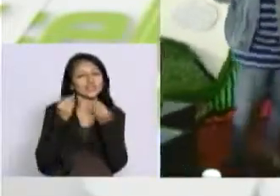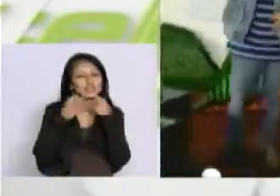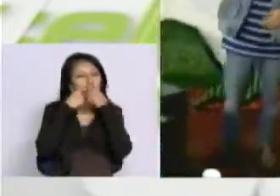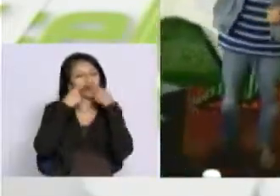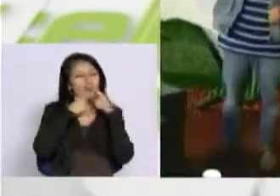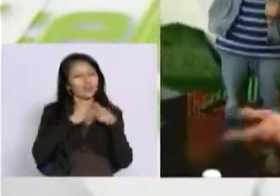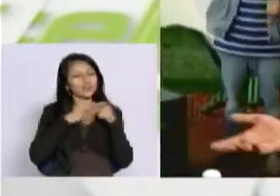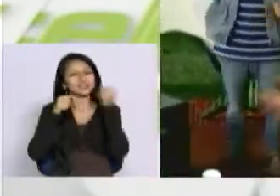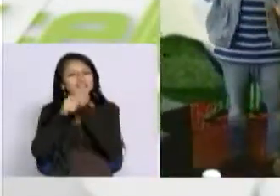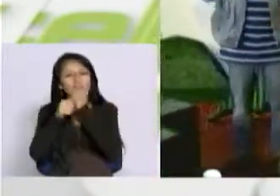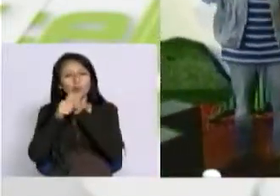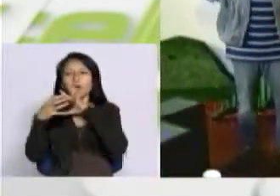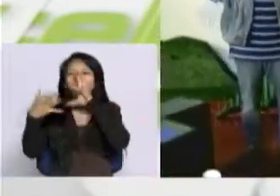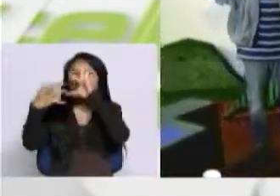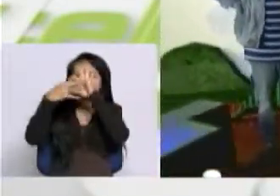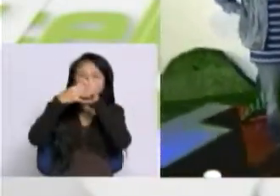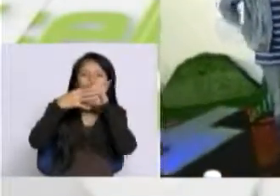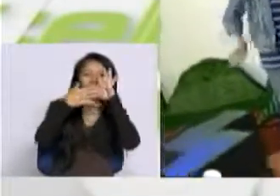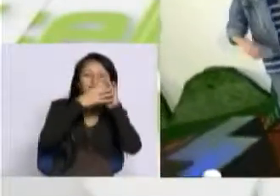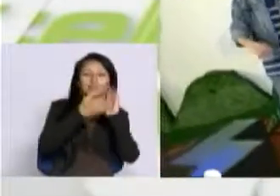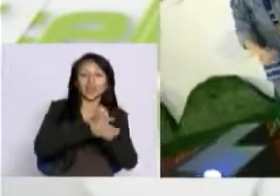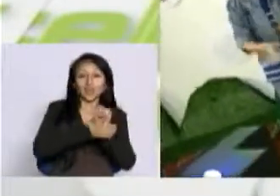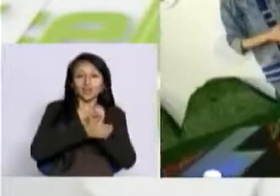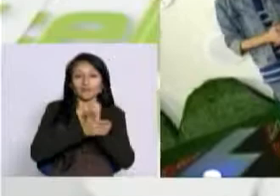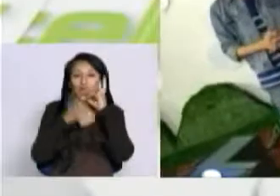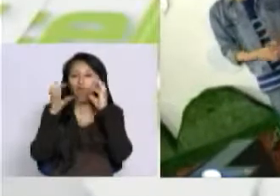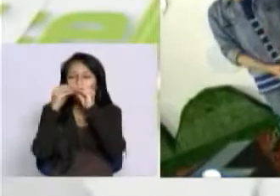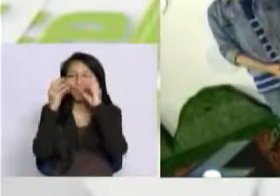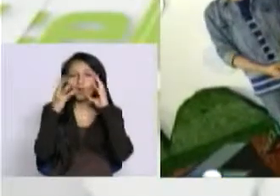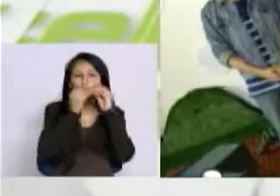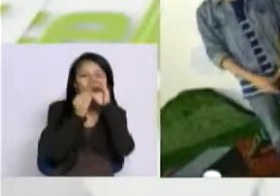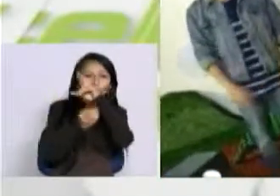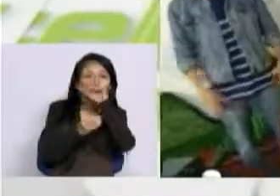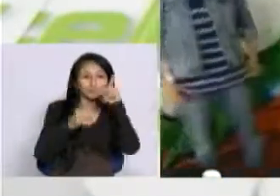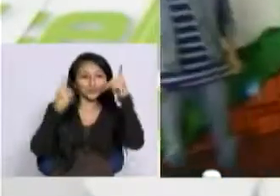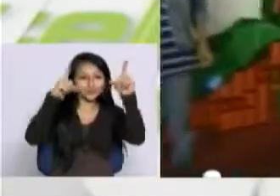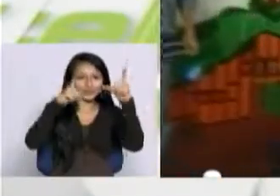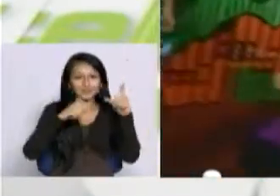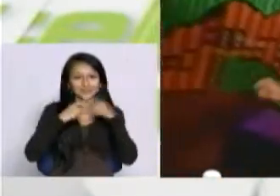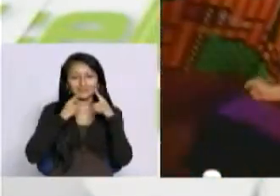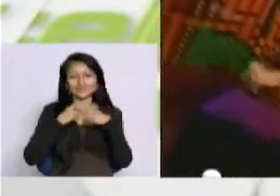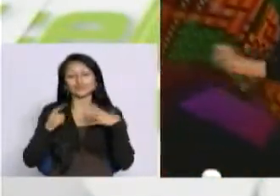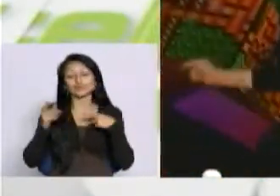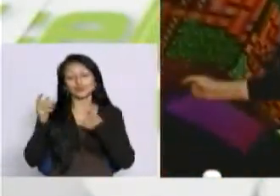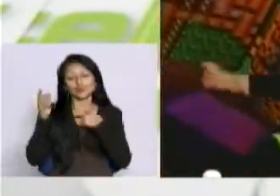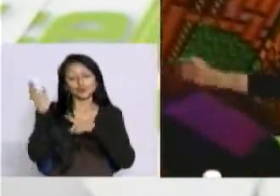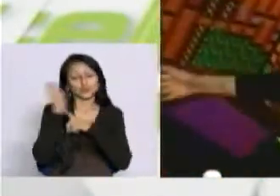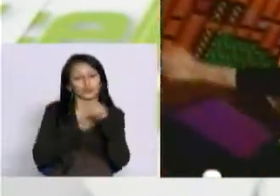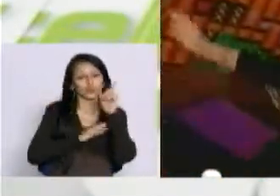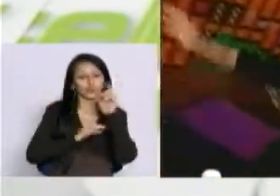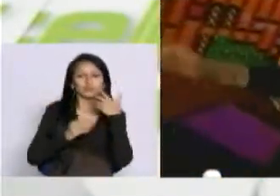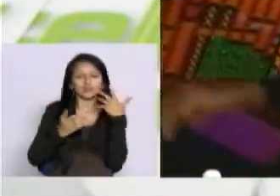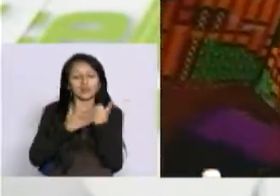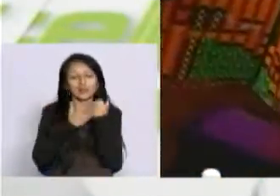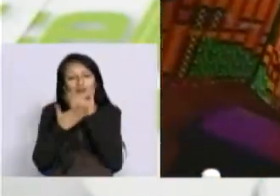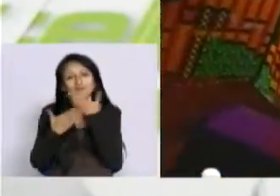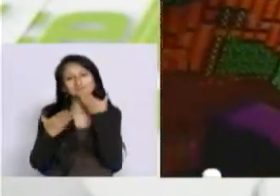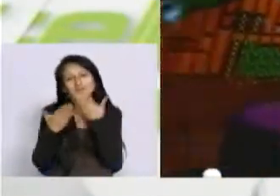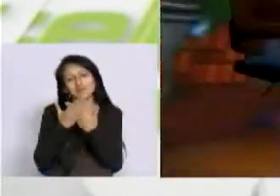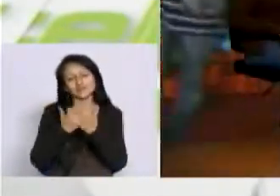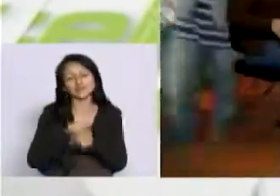otras alianzas que el canal ha generado, entonces he crecido demasiado aquí en el canal y se lo